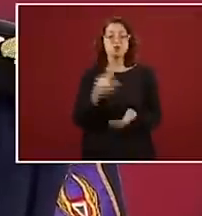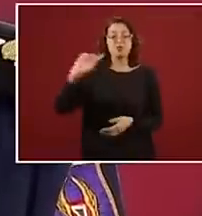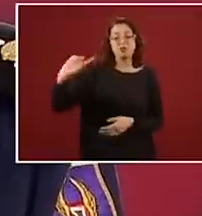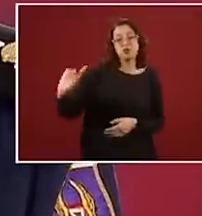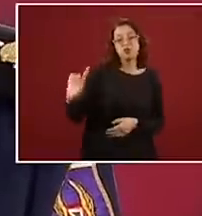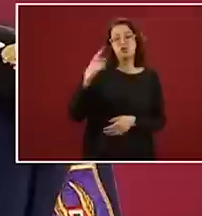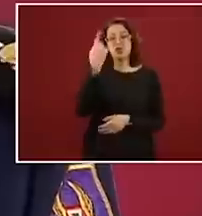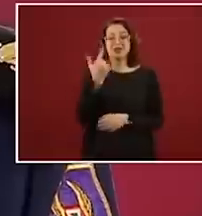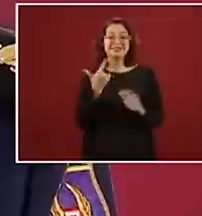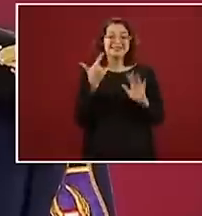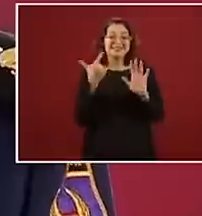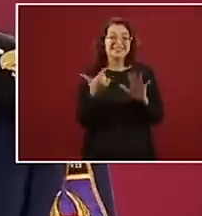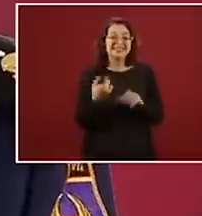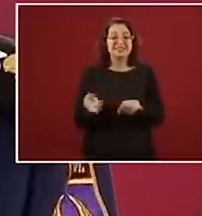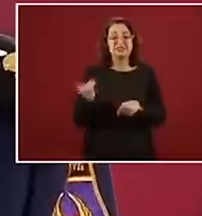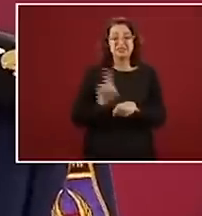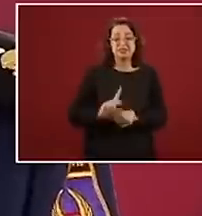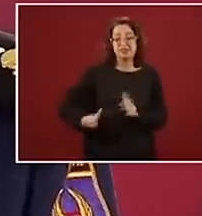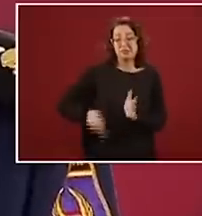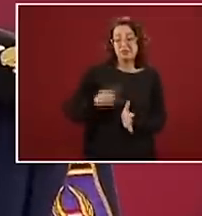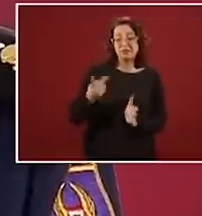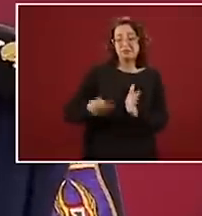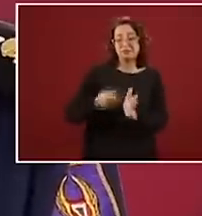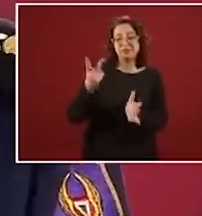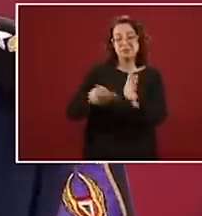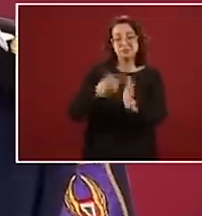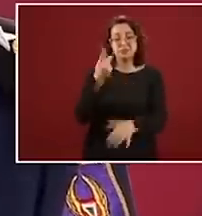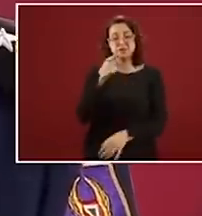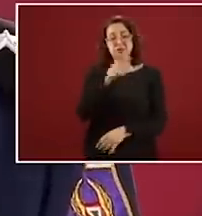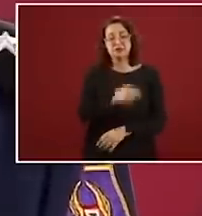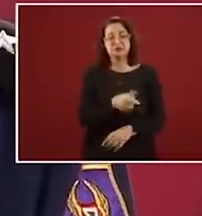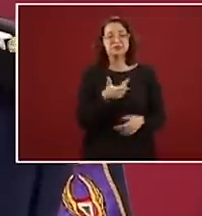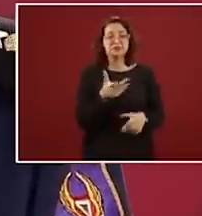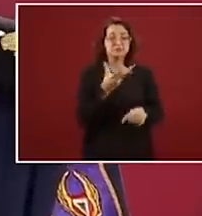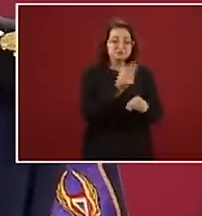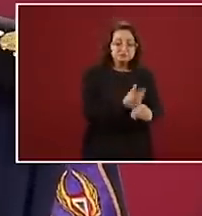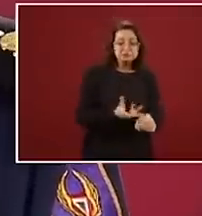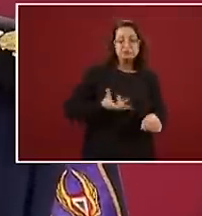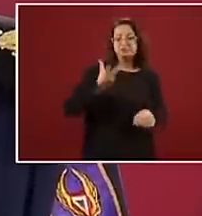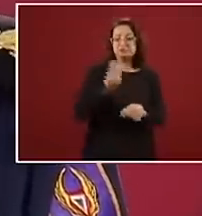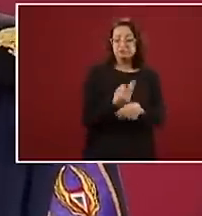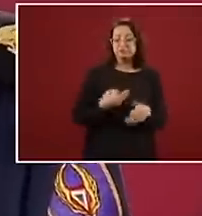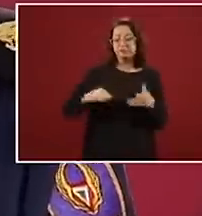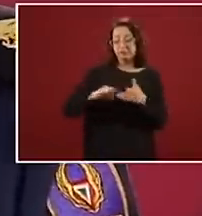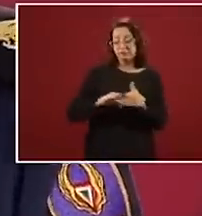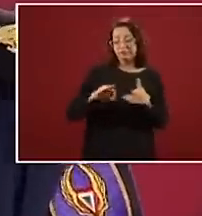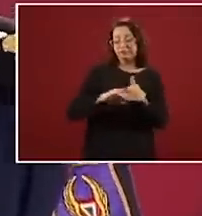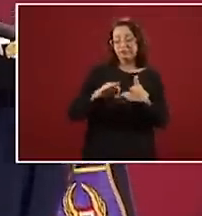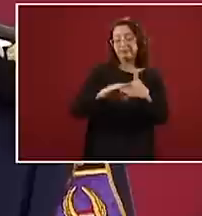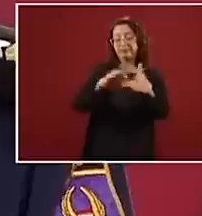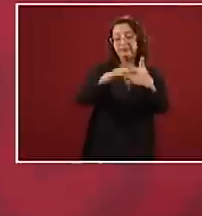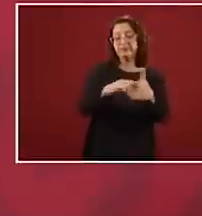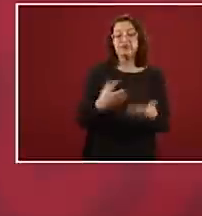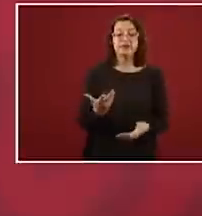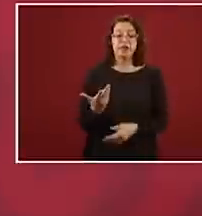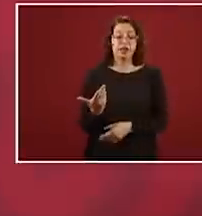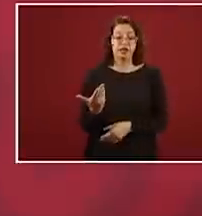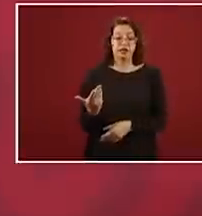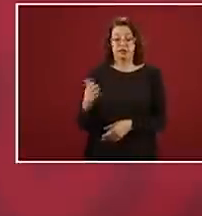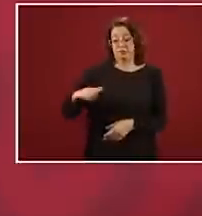para mantenerlo en esa posición de Ferry Fly. Entonces se le va a dar mantenimiento allá, que fue lo que dijo el señor